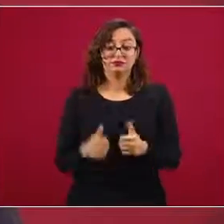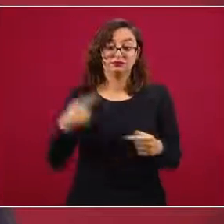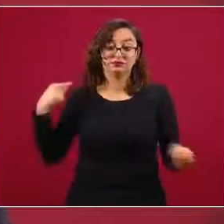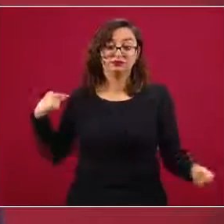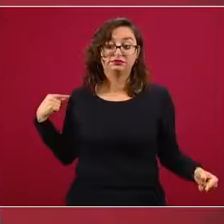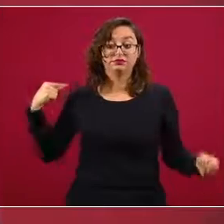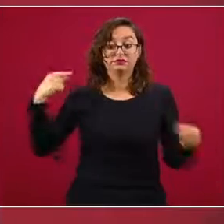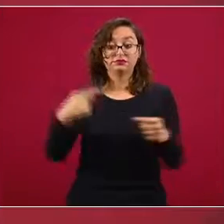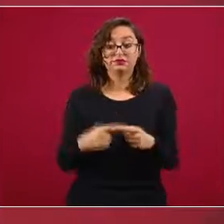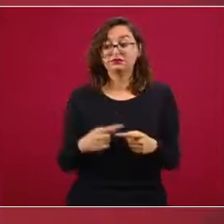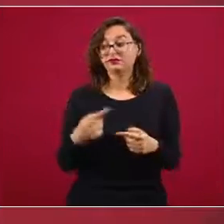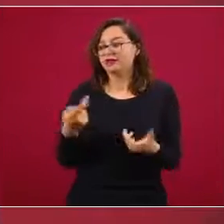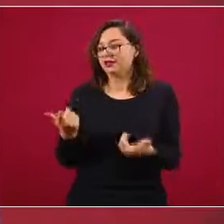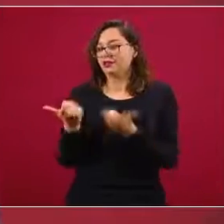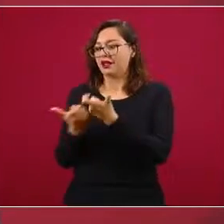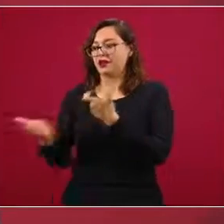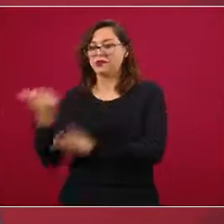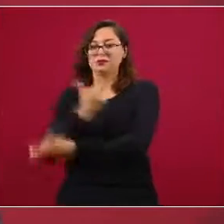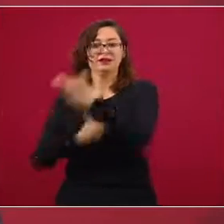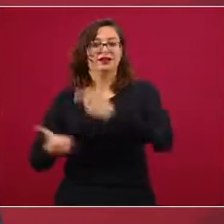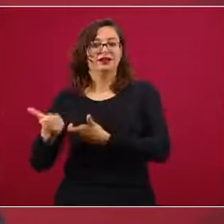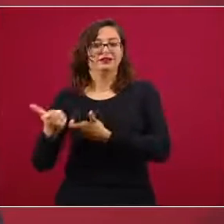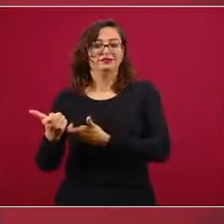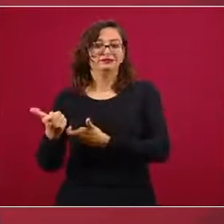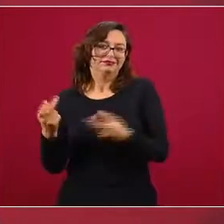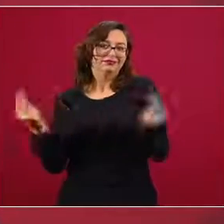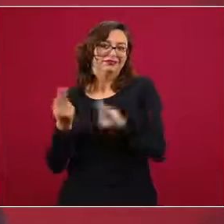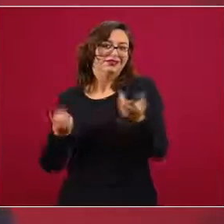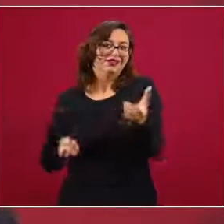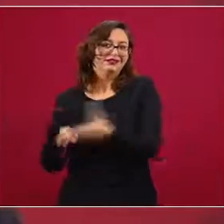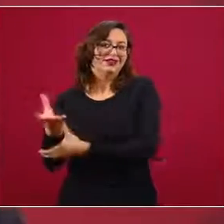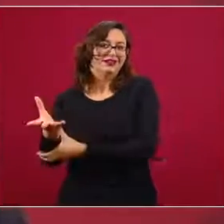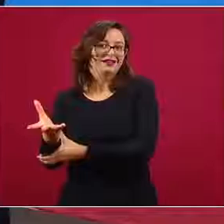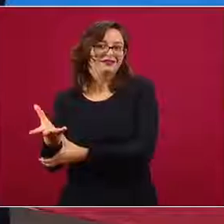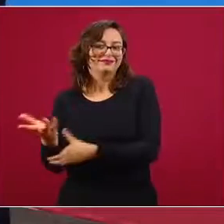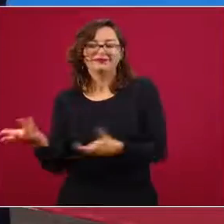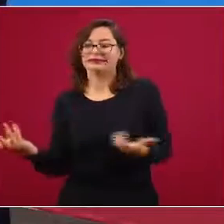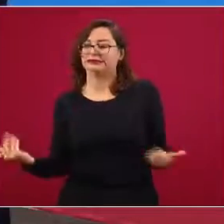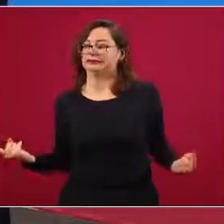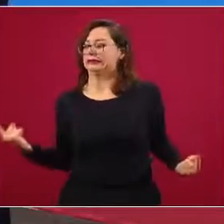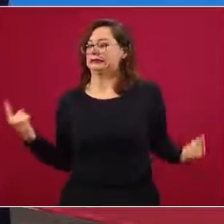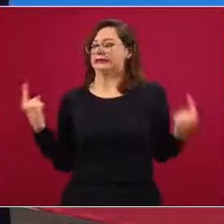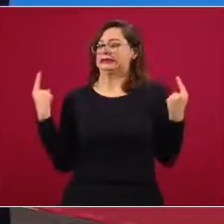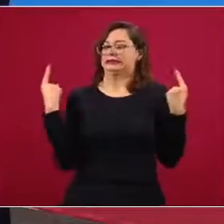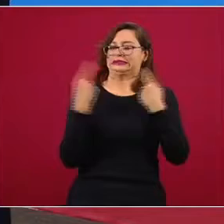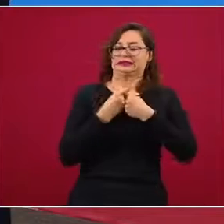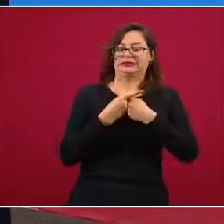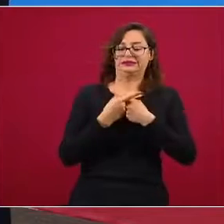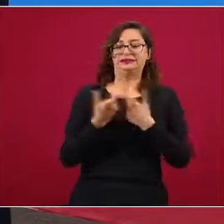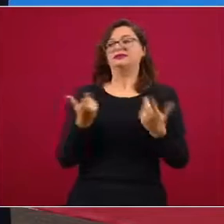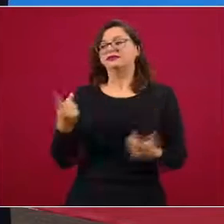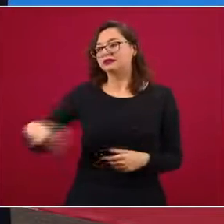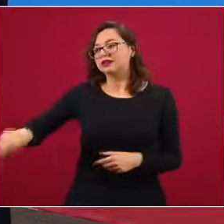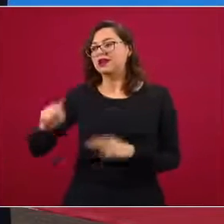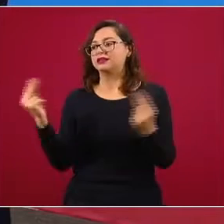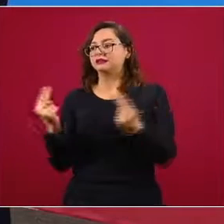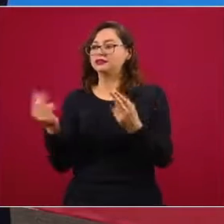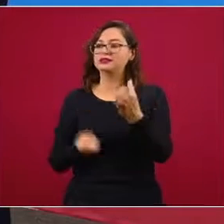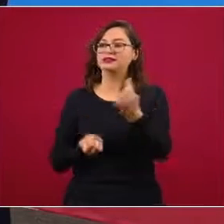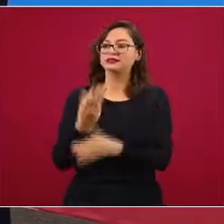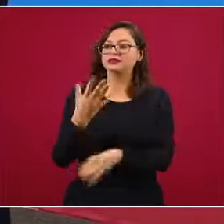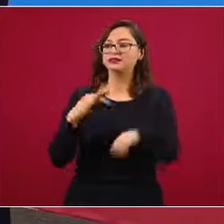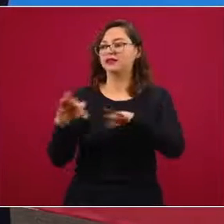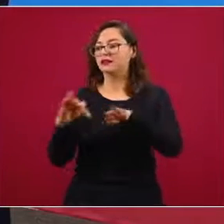pero para reactivar la economía se requiere que las personas retornen a sus sitios de trabajo, retornen al espacio